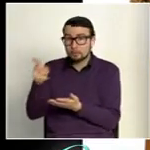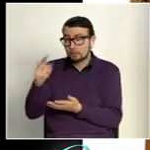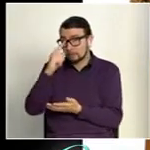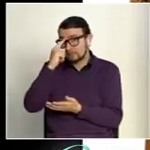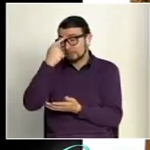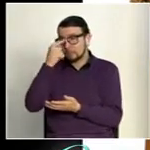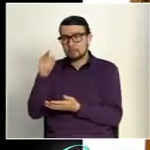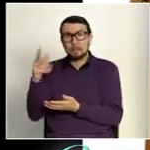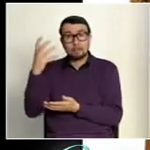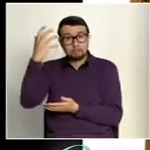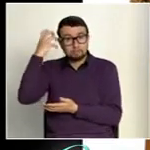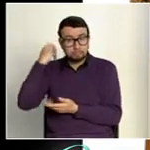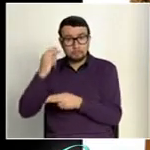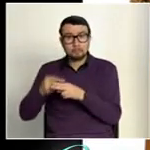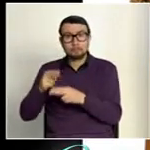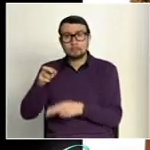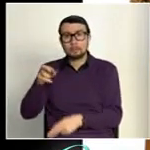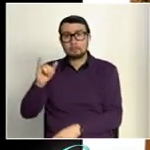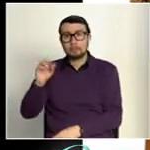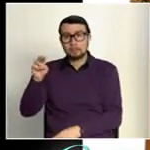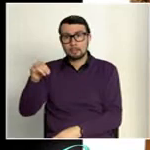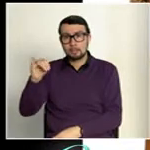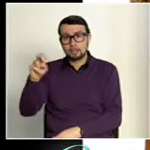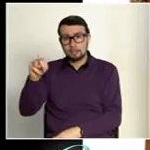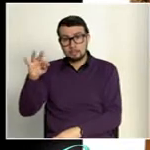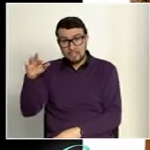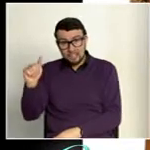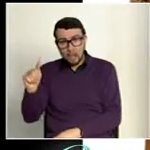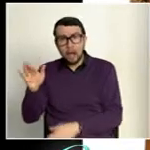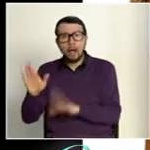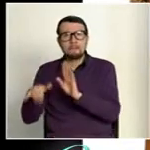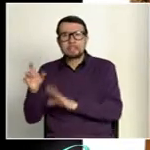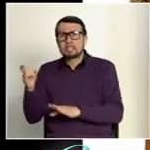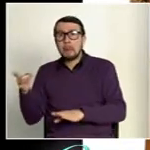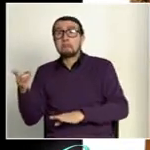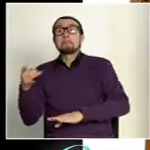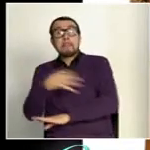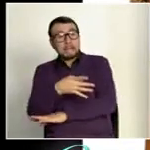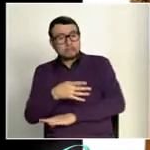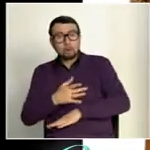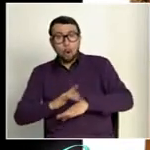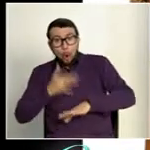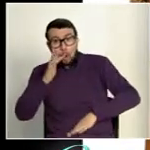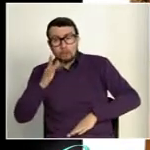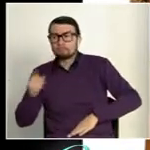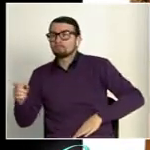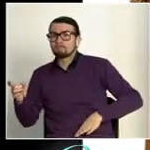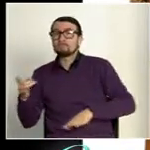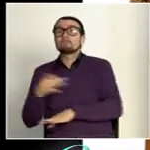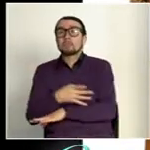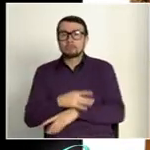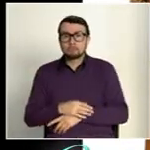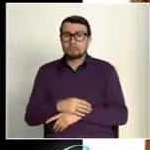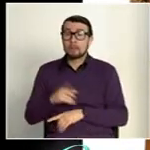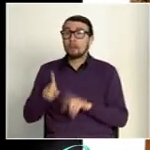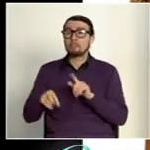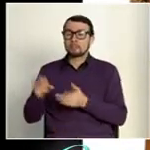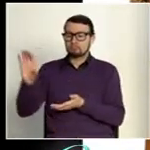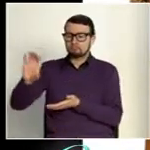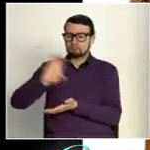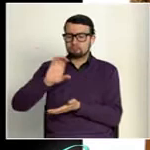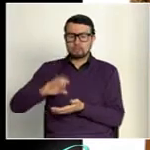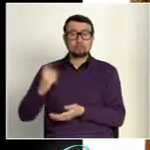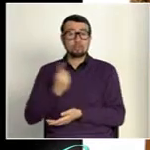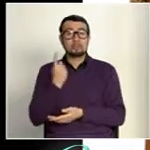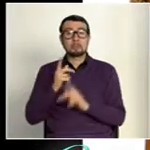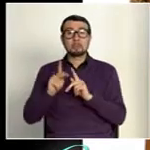pimienta se consideraba más valiosa que el propio oro. Y en aquella época solamente las especies las podían consumir gente muy rica, gente